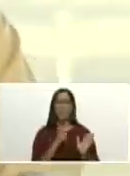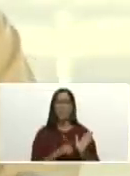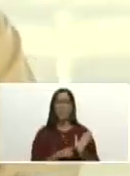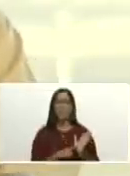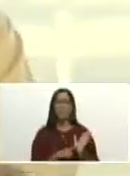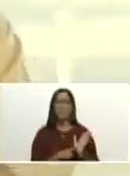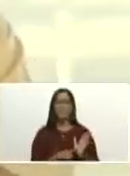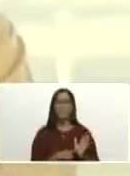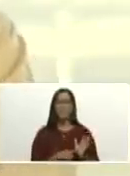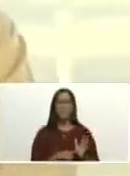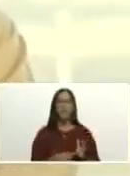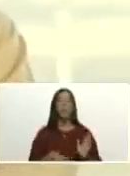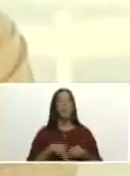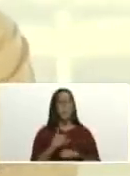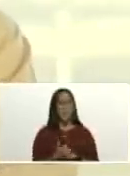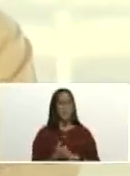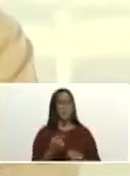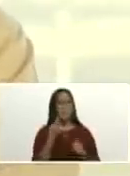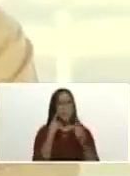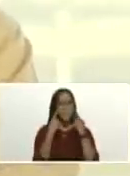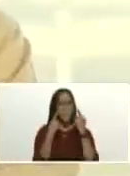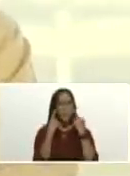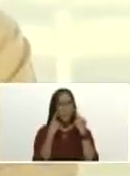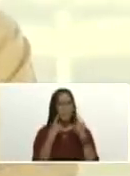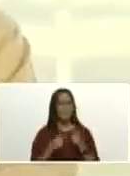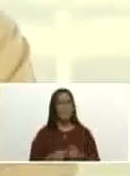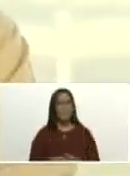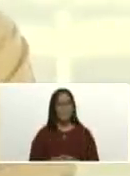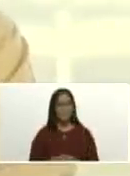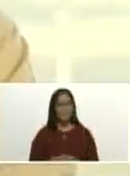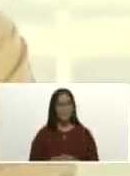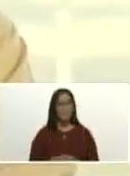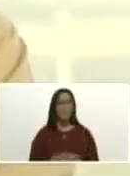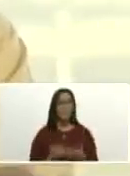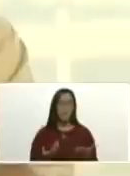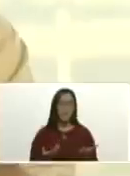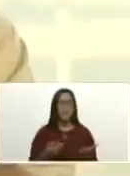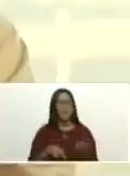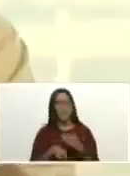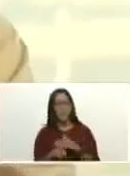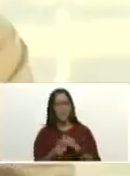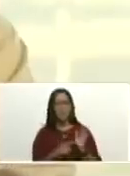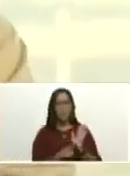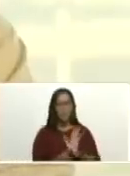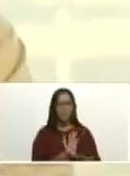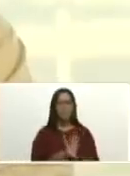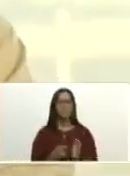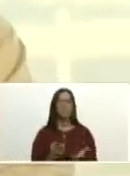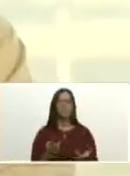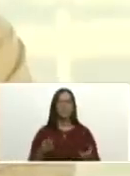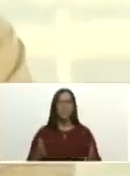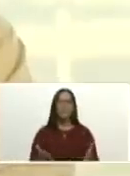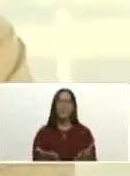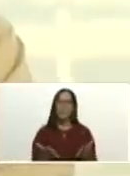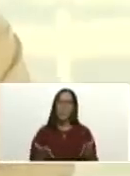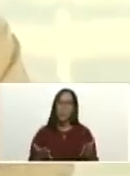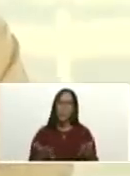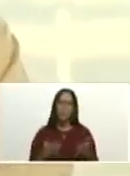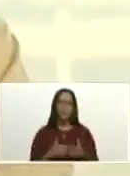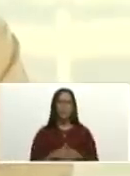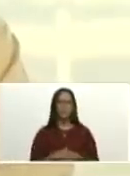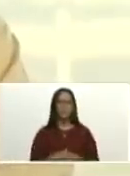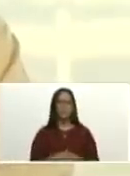un proyecto que voy a estar muy pendiente y vamos a estar mostrando sus logros.